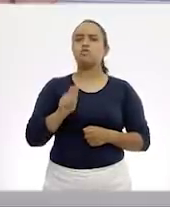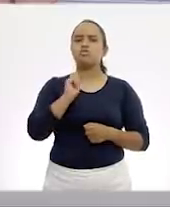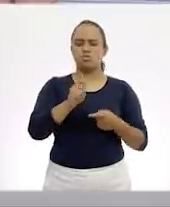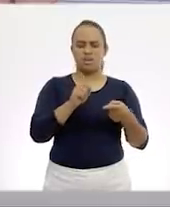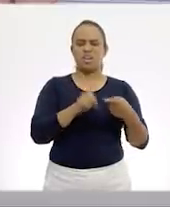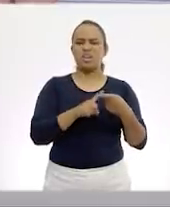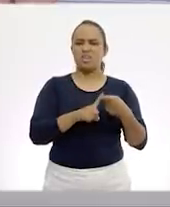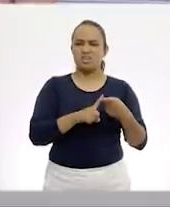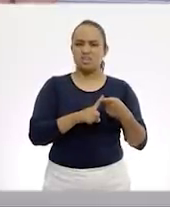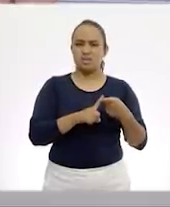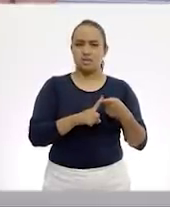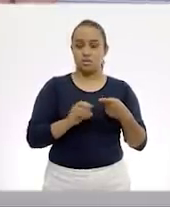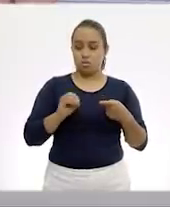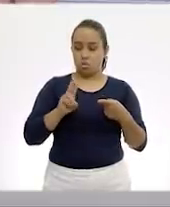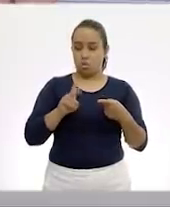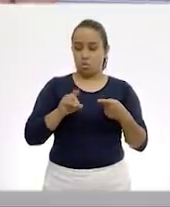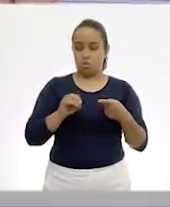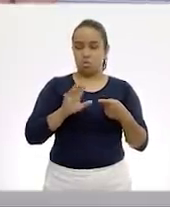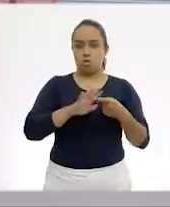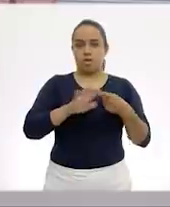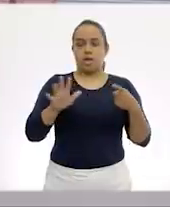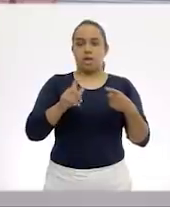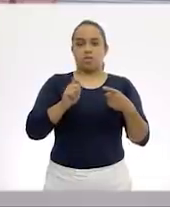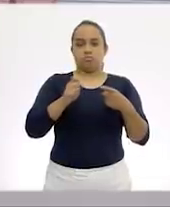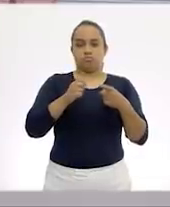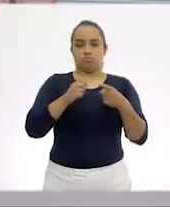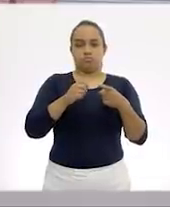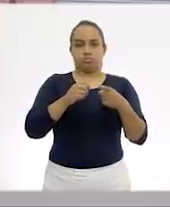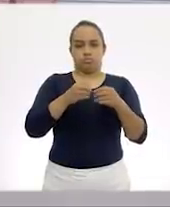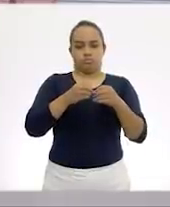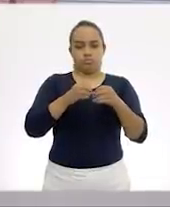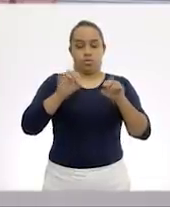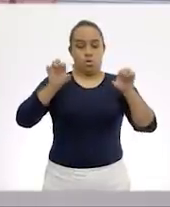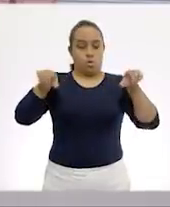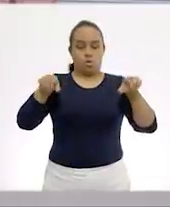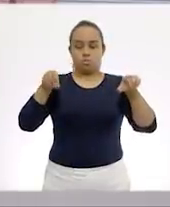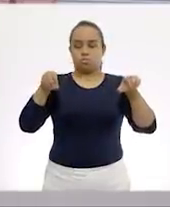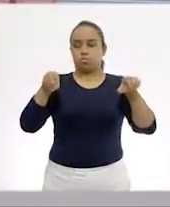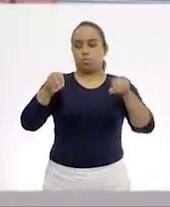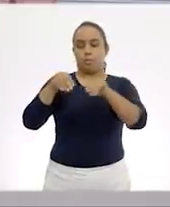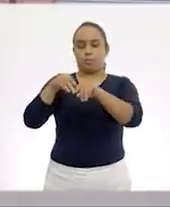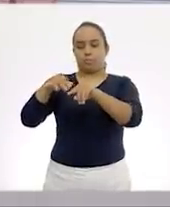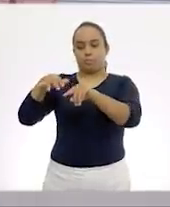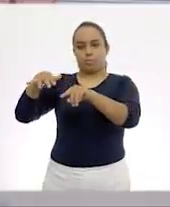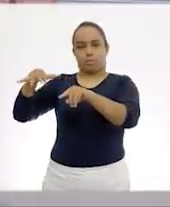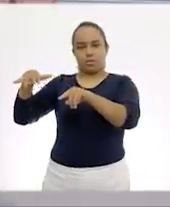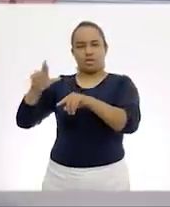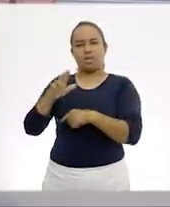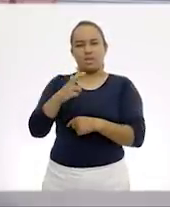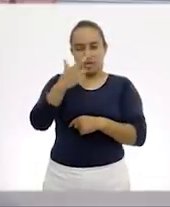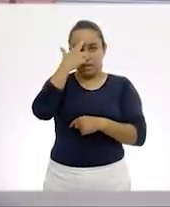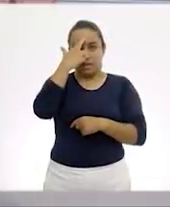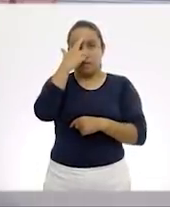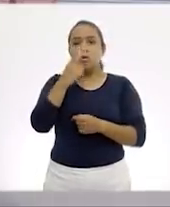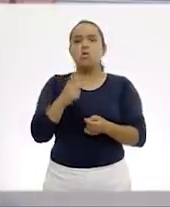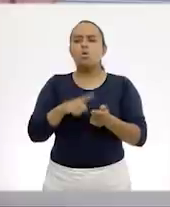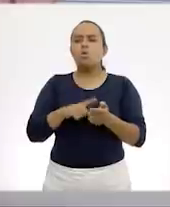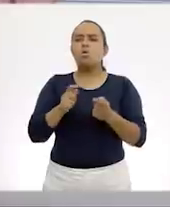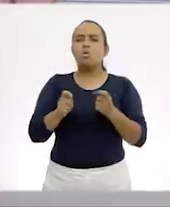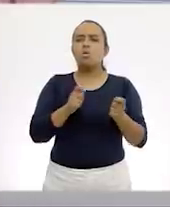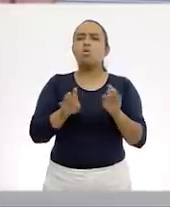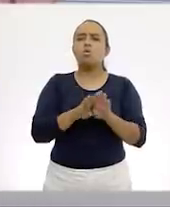óvulo maduro se libera o se desprende de uno de los ovarios. Recuerden que este proceso es controlado